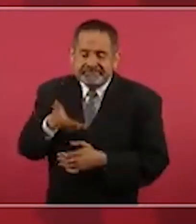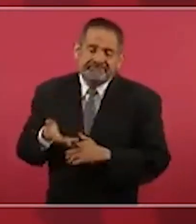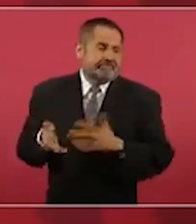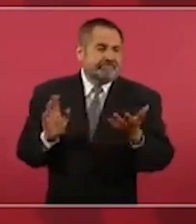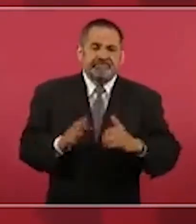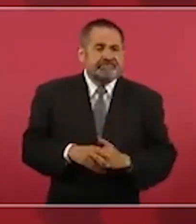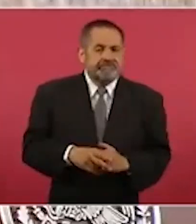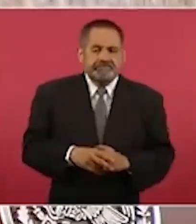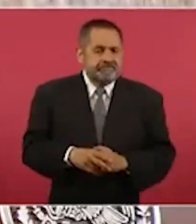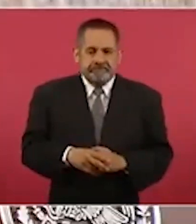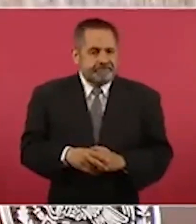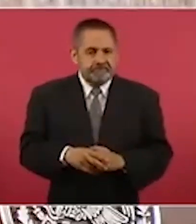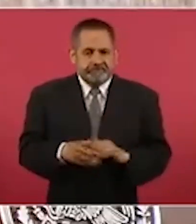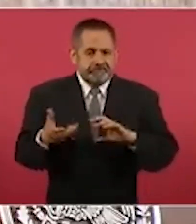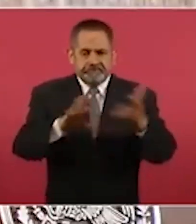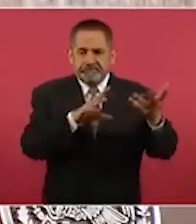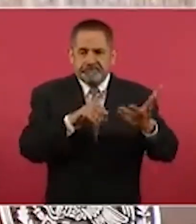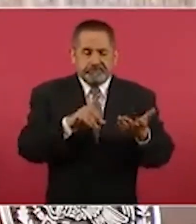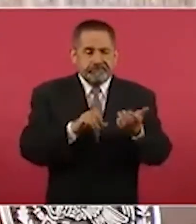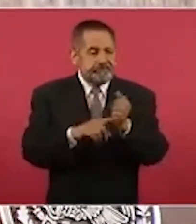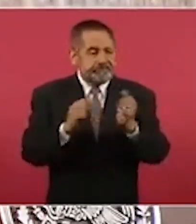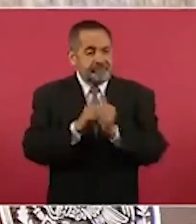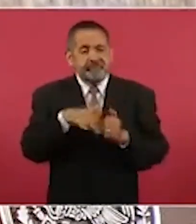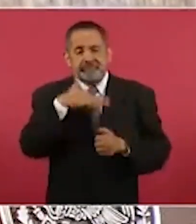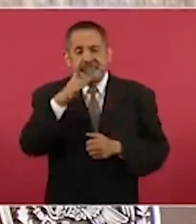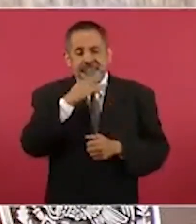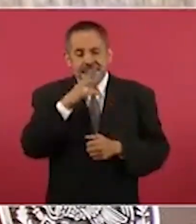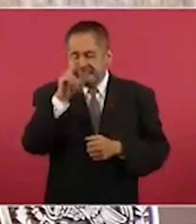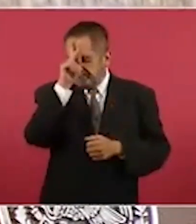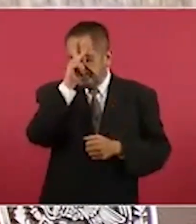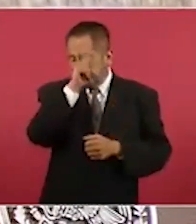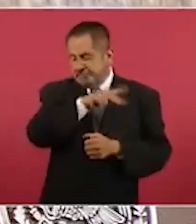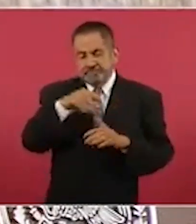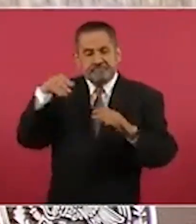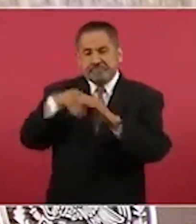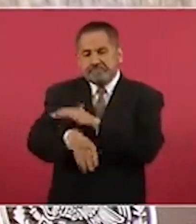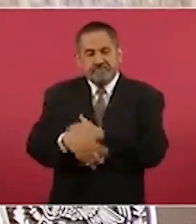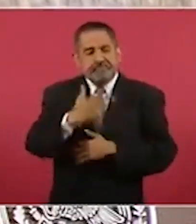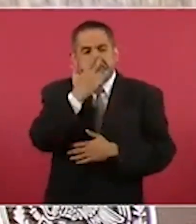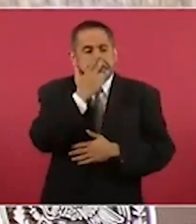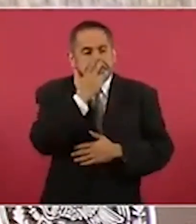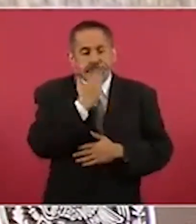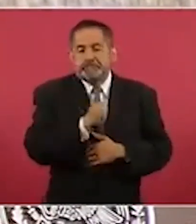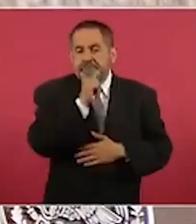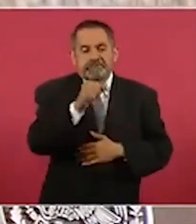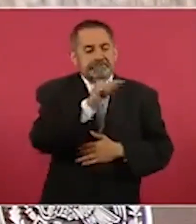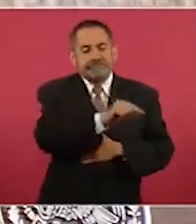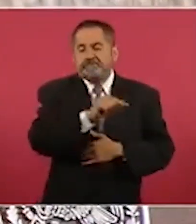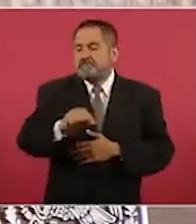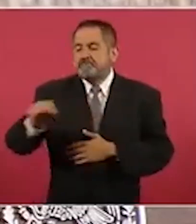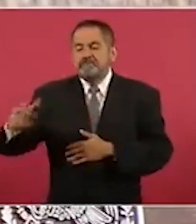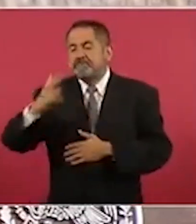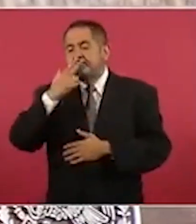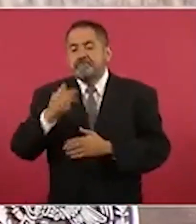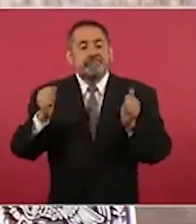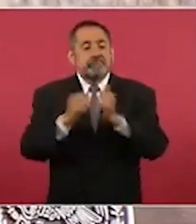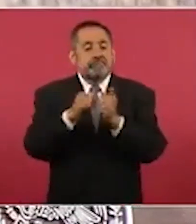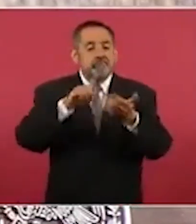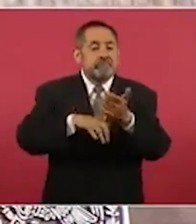con el agravante de la corrupción no sirve nada.